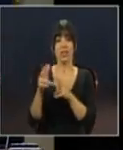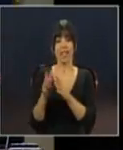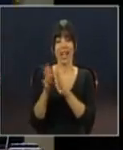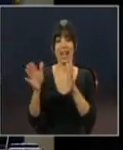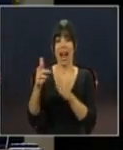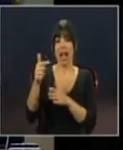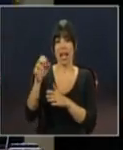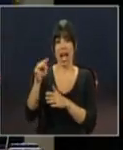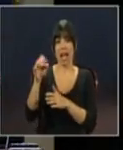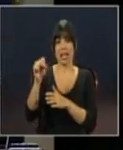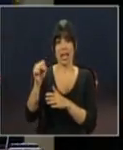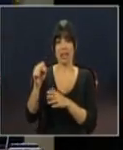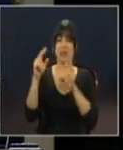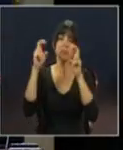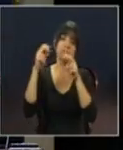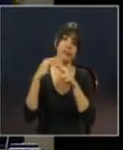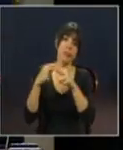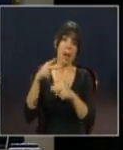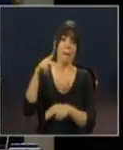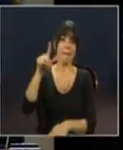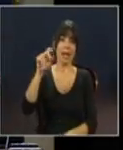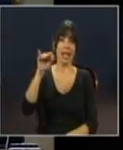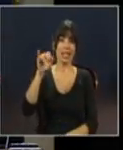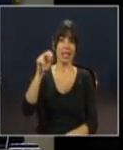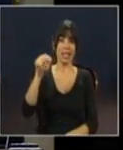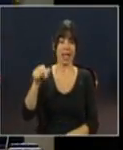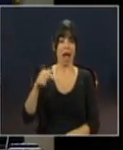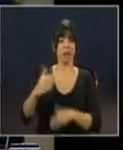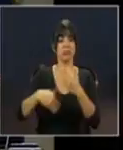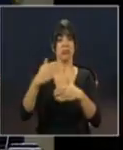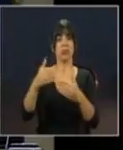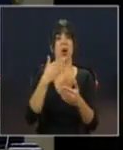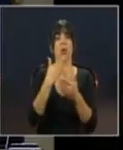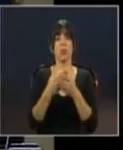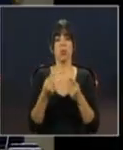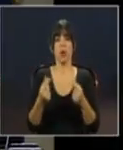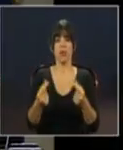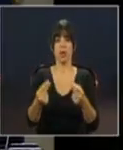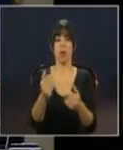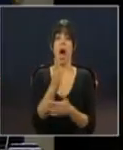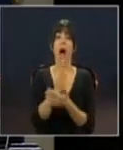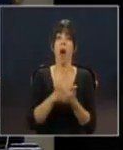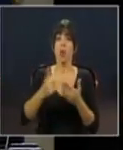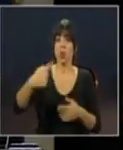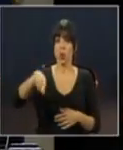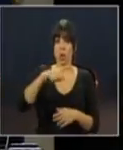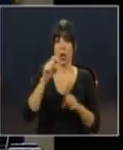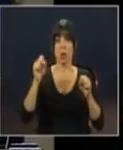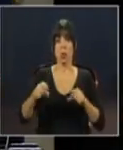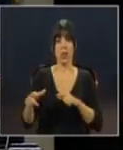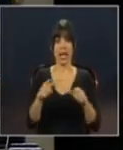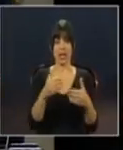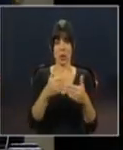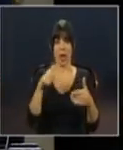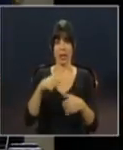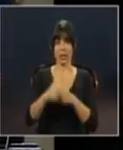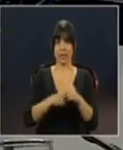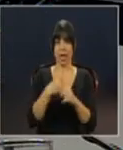conocido como La Platina, avanzan a buen ritmo. Algunos de ellos estarán habilitados antes de que termine este